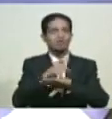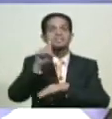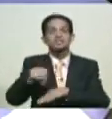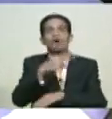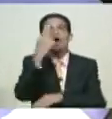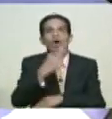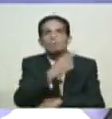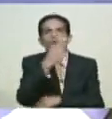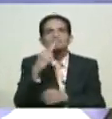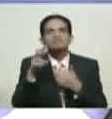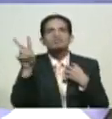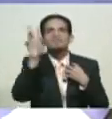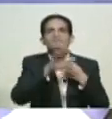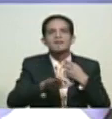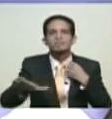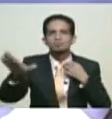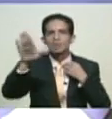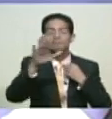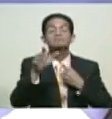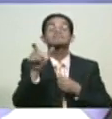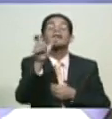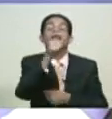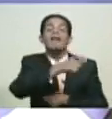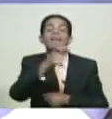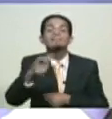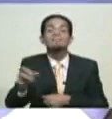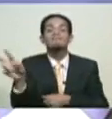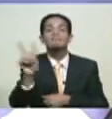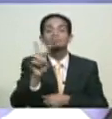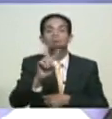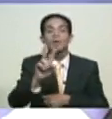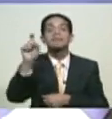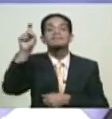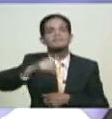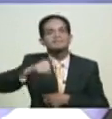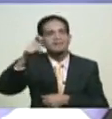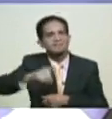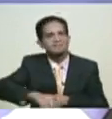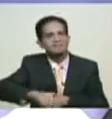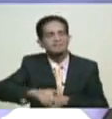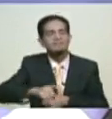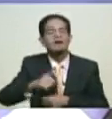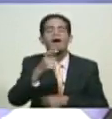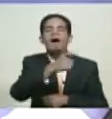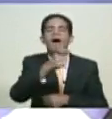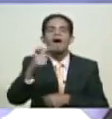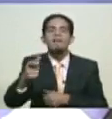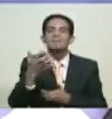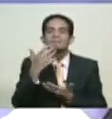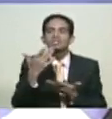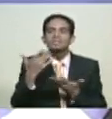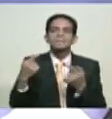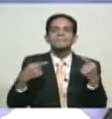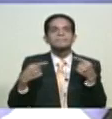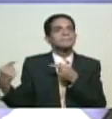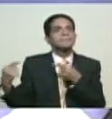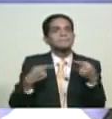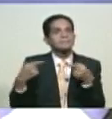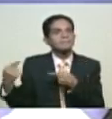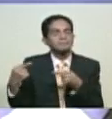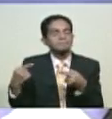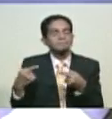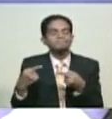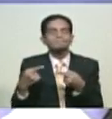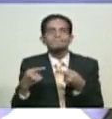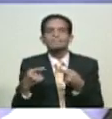la gente de venezuela lo merece la gente de venezuela lo necesita la disputa y el mensaje